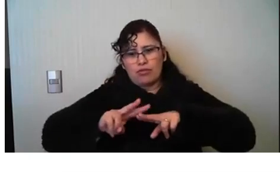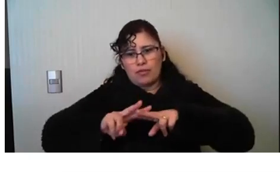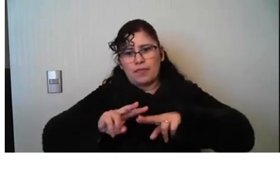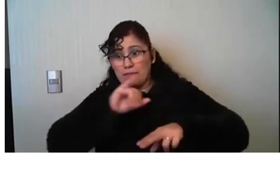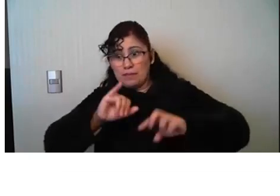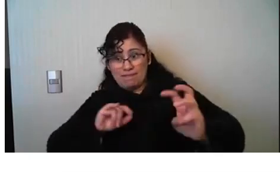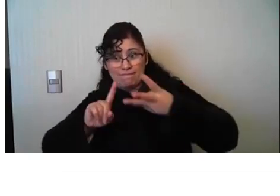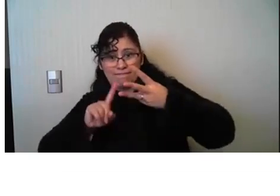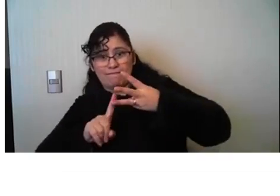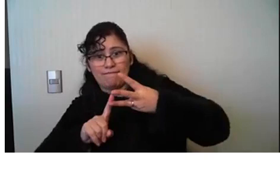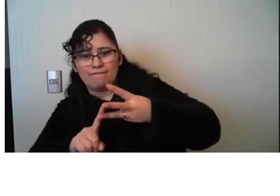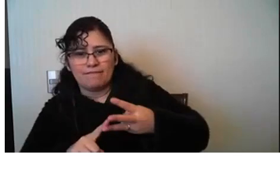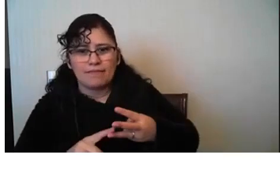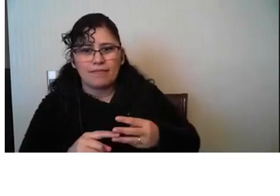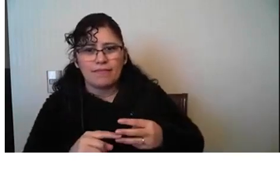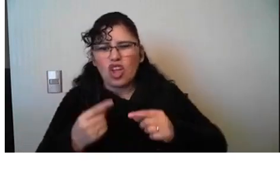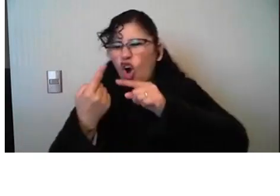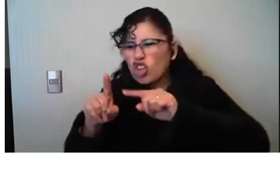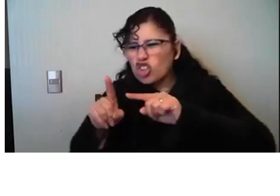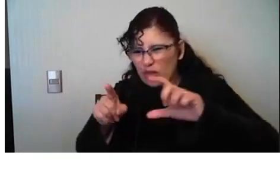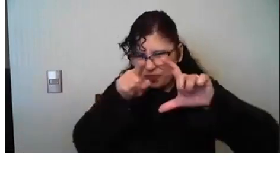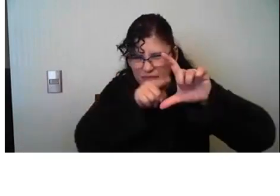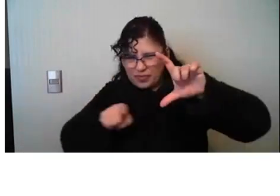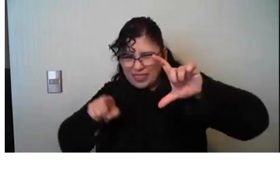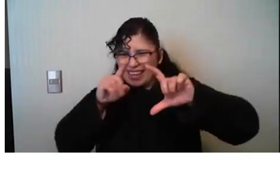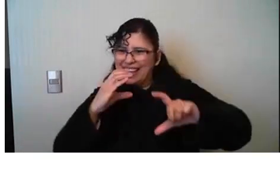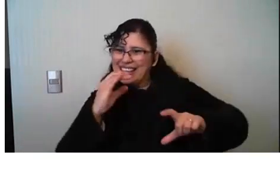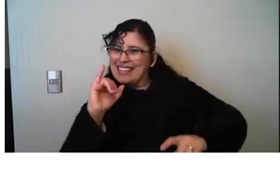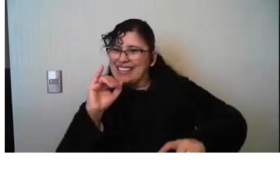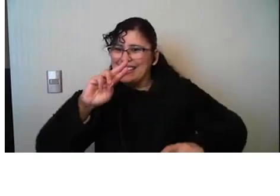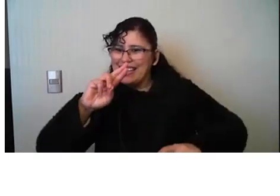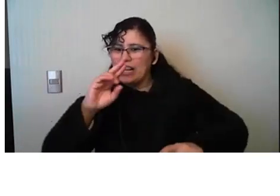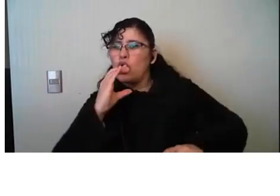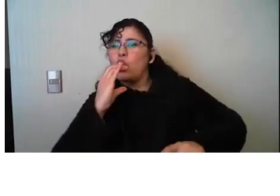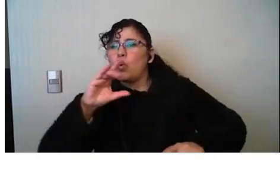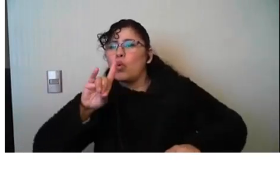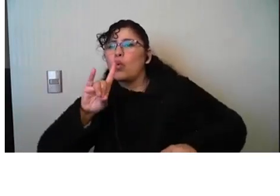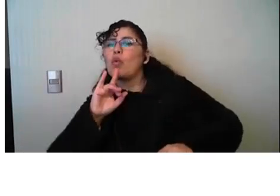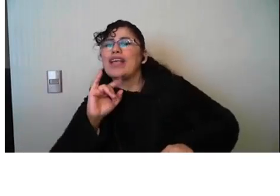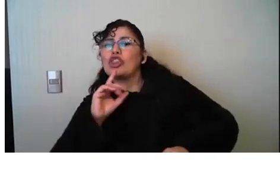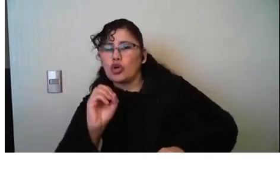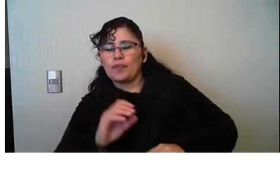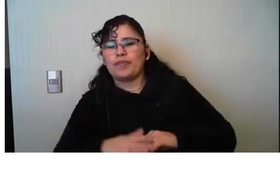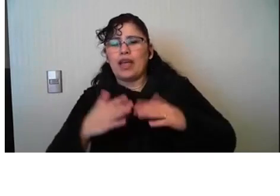aparece este otro circuito, que es la conexión entre la corteza y el